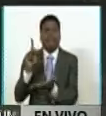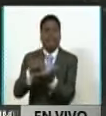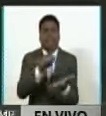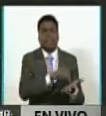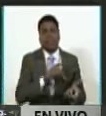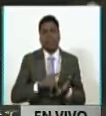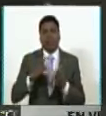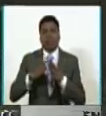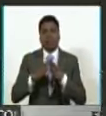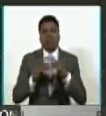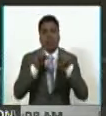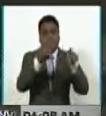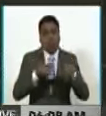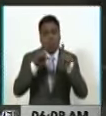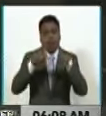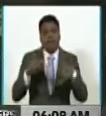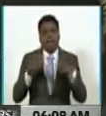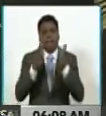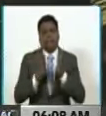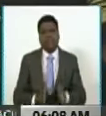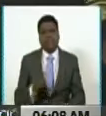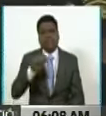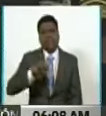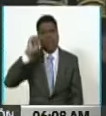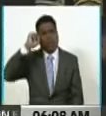de nuestro país. Recordemos.